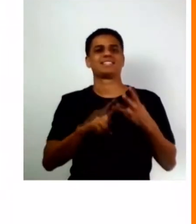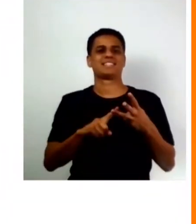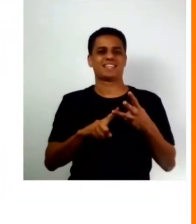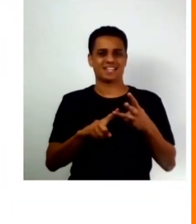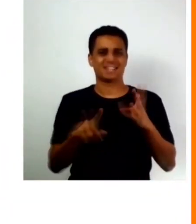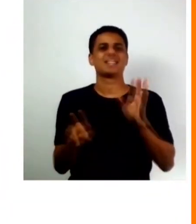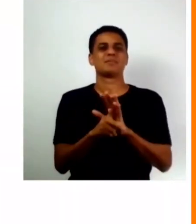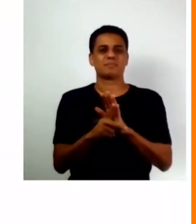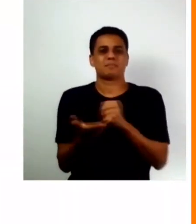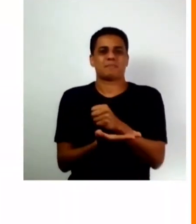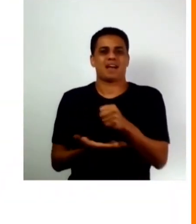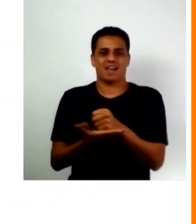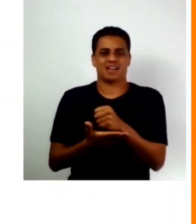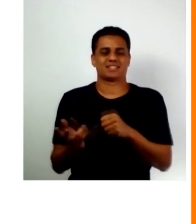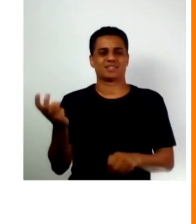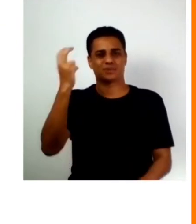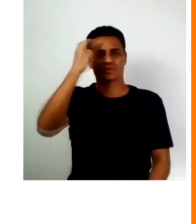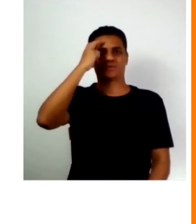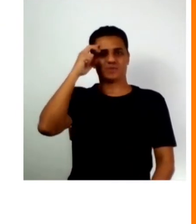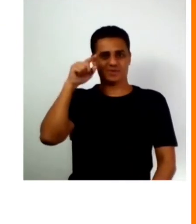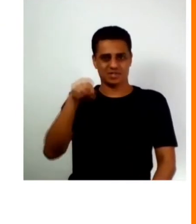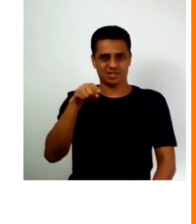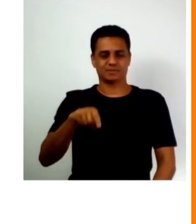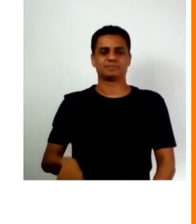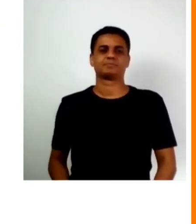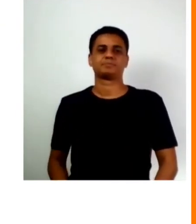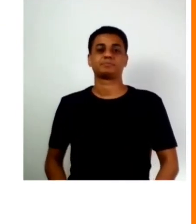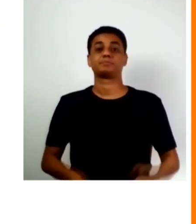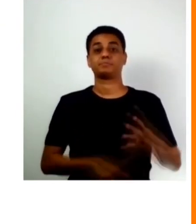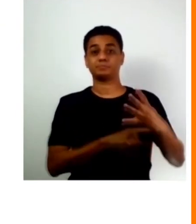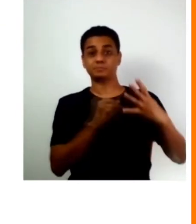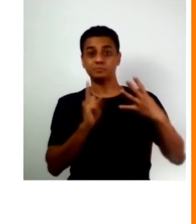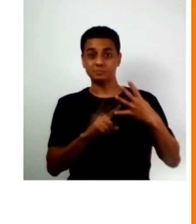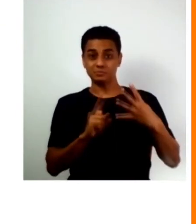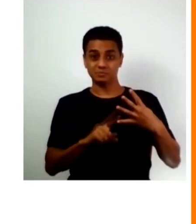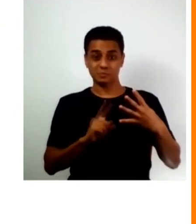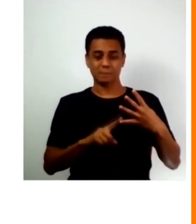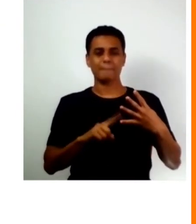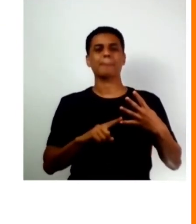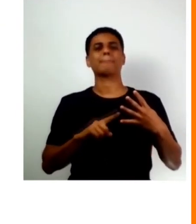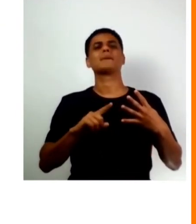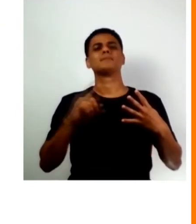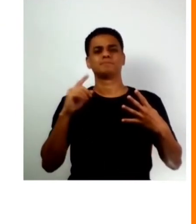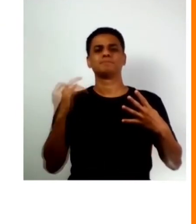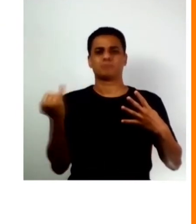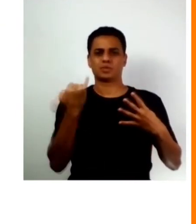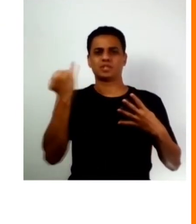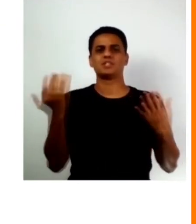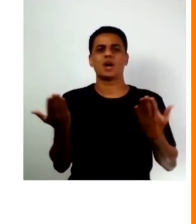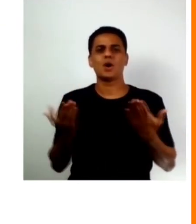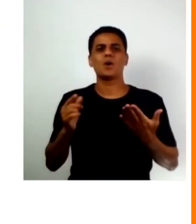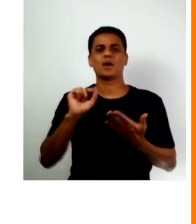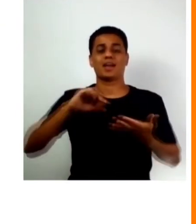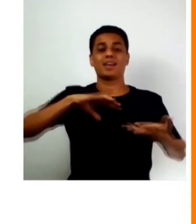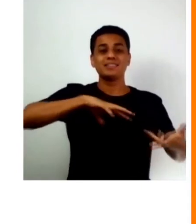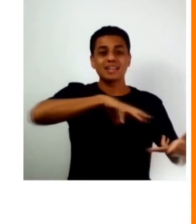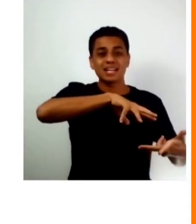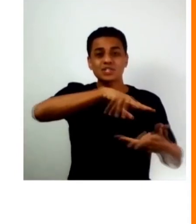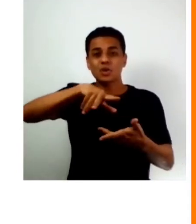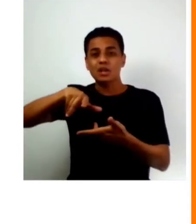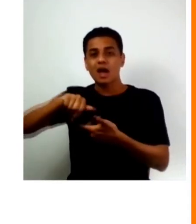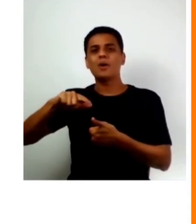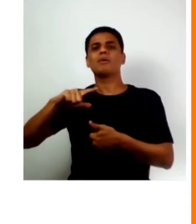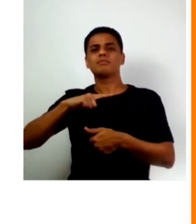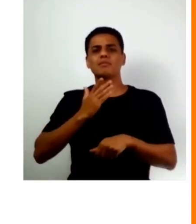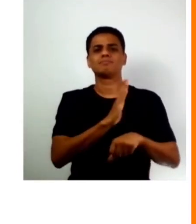que é importante neste momento, é reforzar a solidariedade internacional. E a